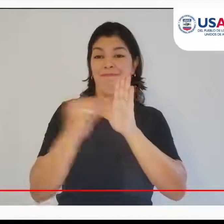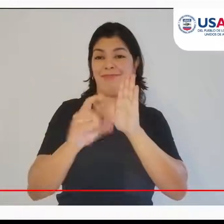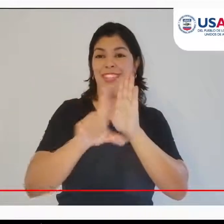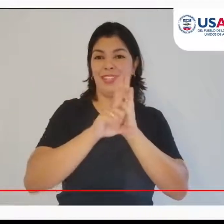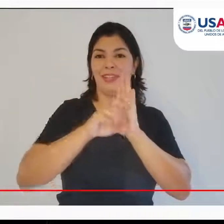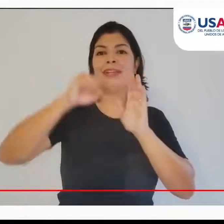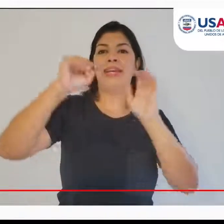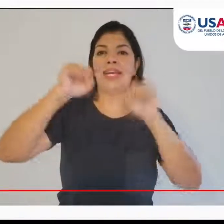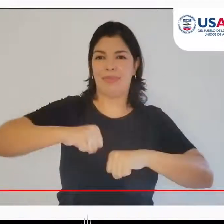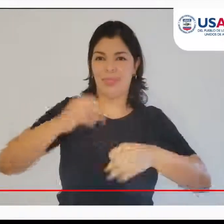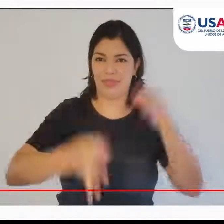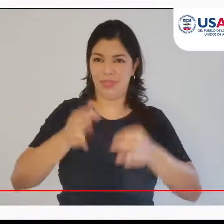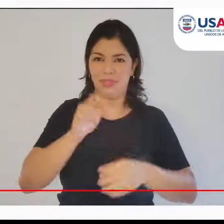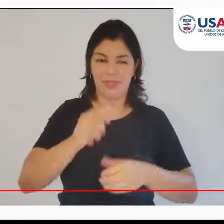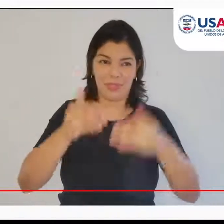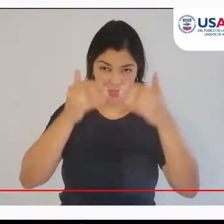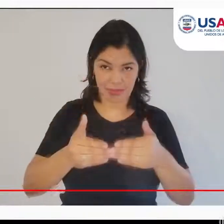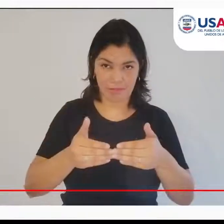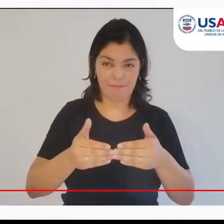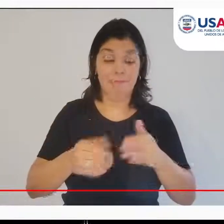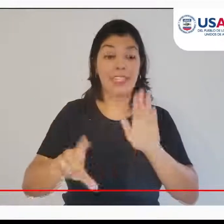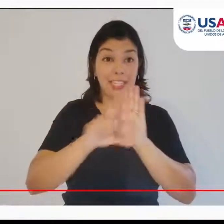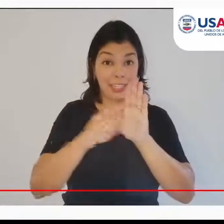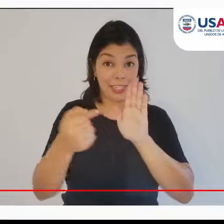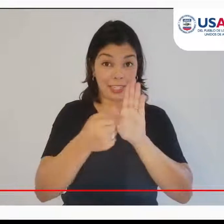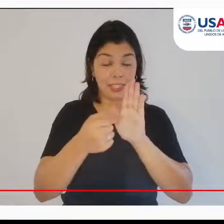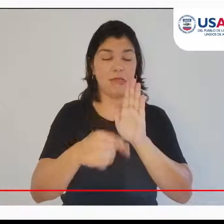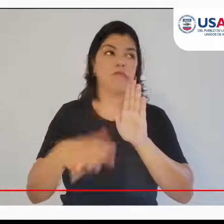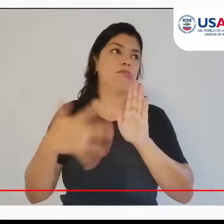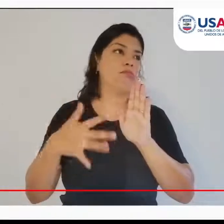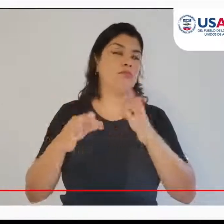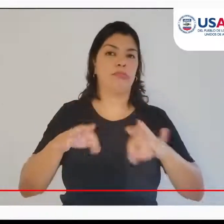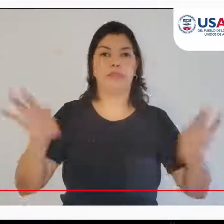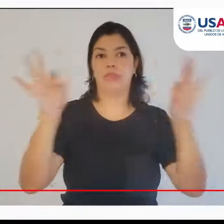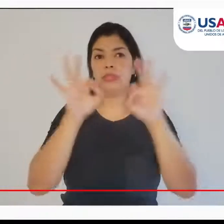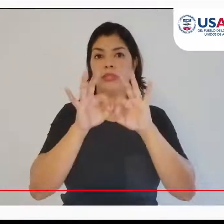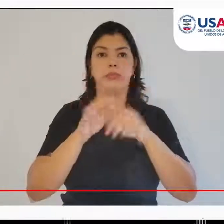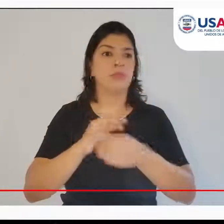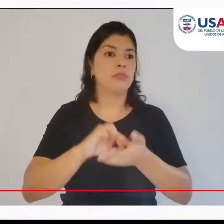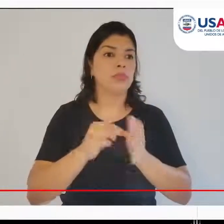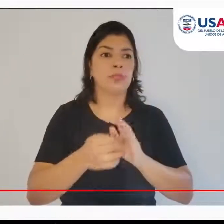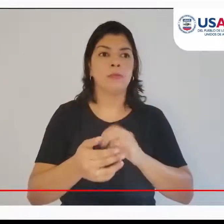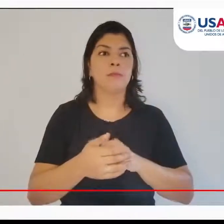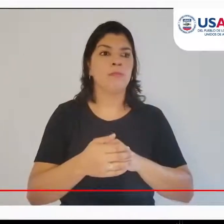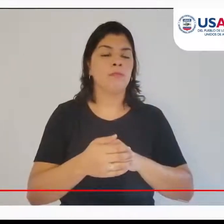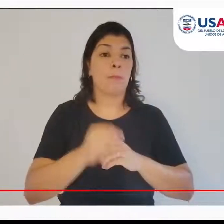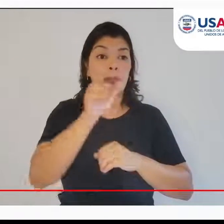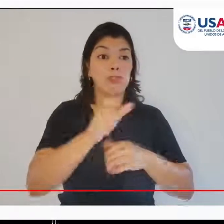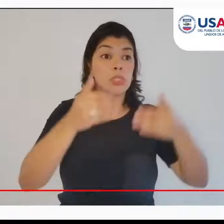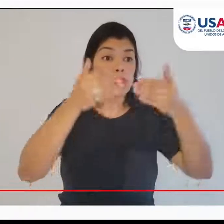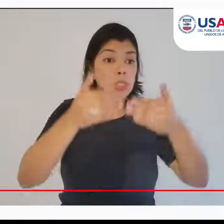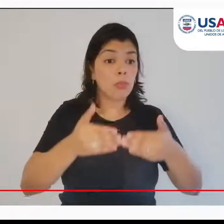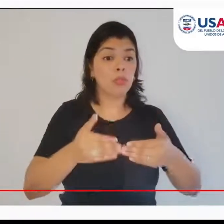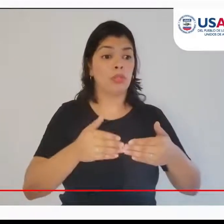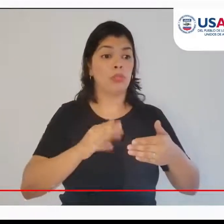Jurídica para Personas con Discapacidad. Y esta ley es súper importante porque rescata la importancia que tiene la voluntad de la persona